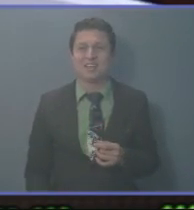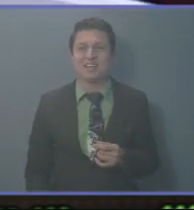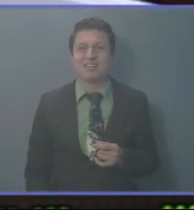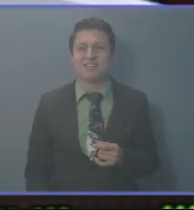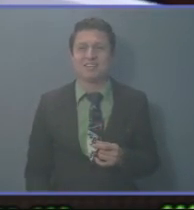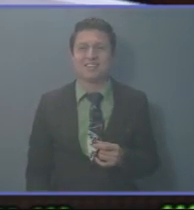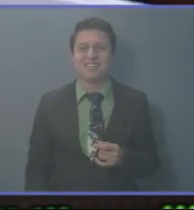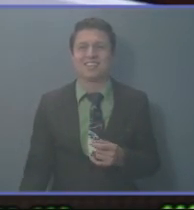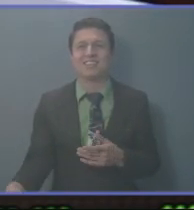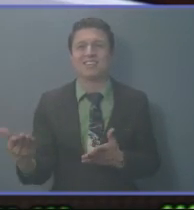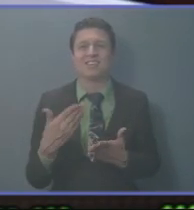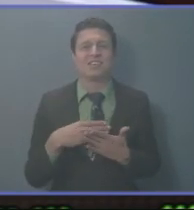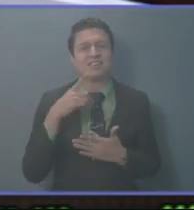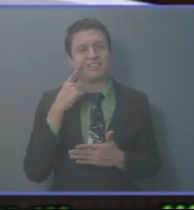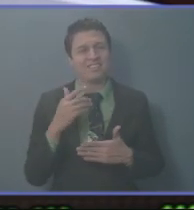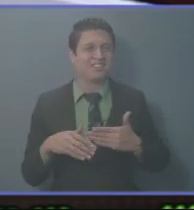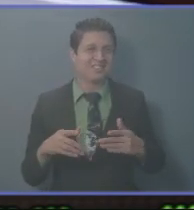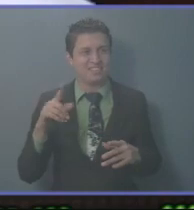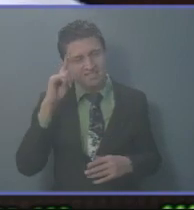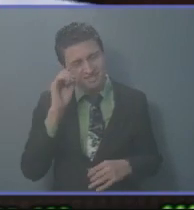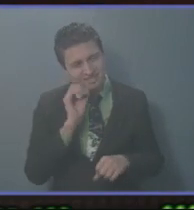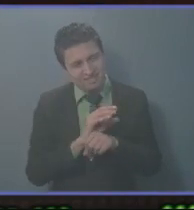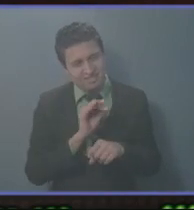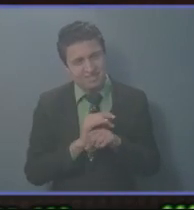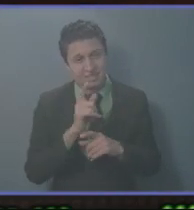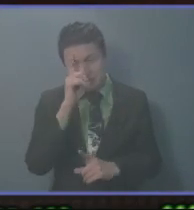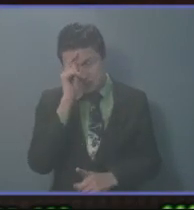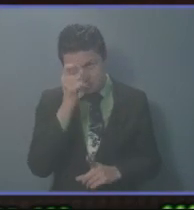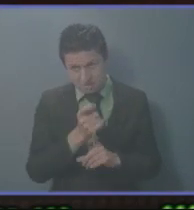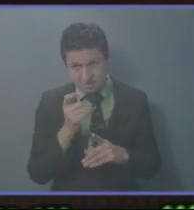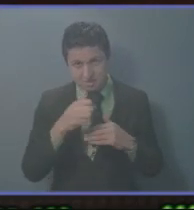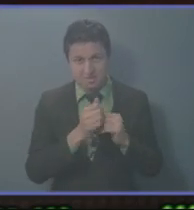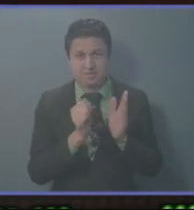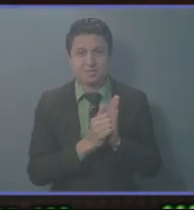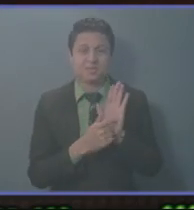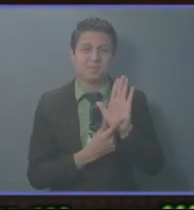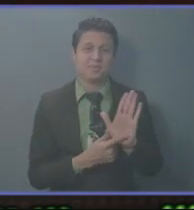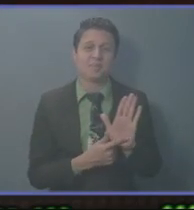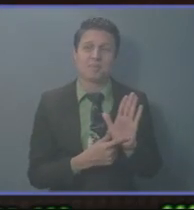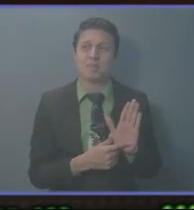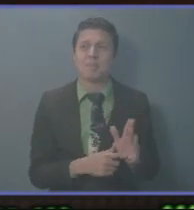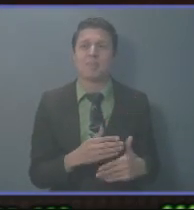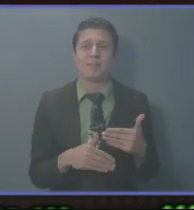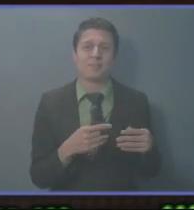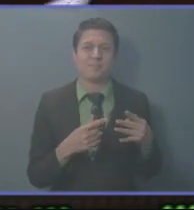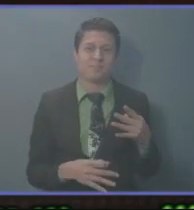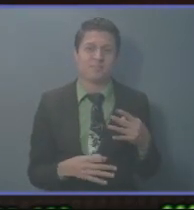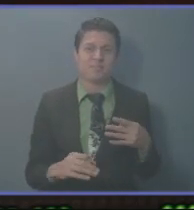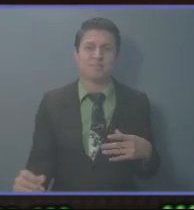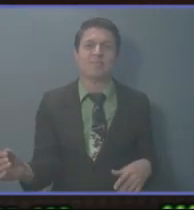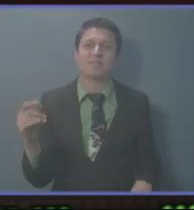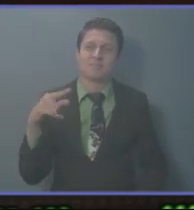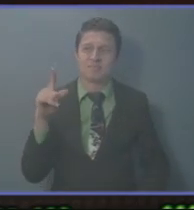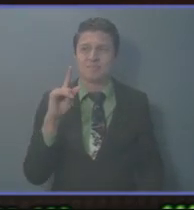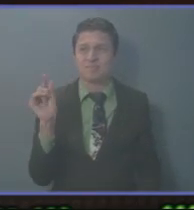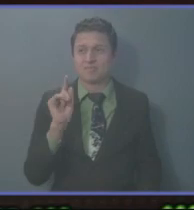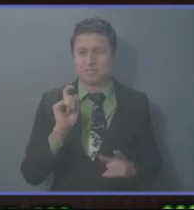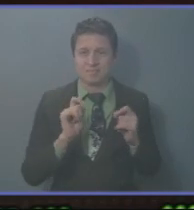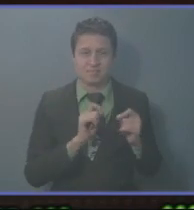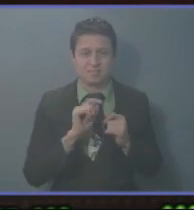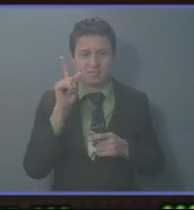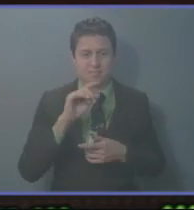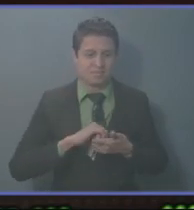proyecto de decreto y se somete a consideraciones del Honorable Pleno Legislativo para los efectos legales